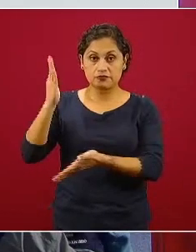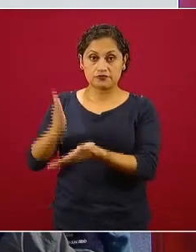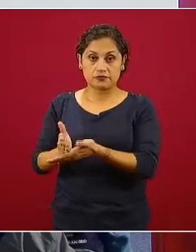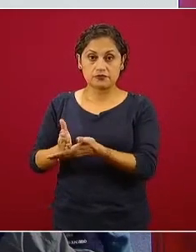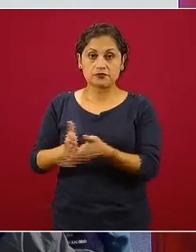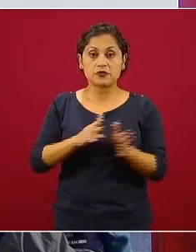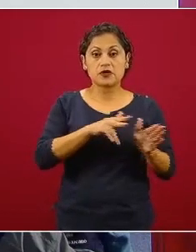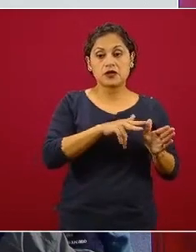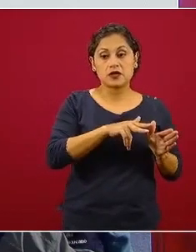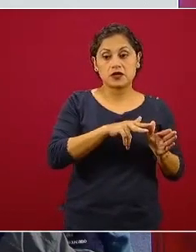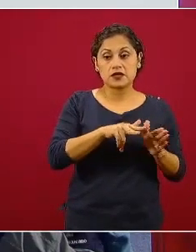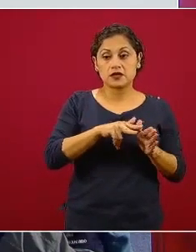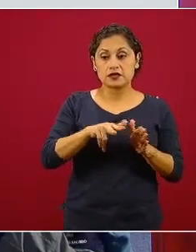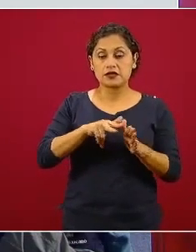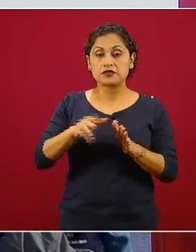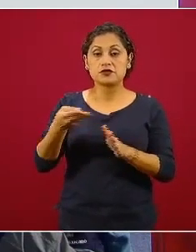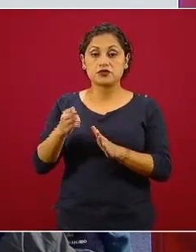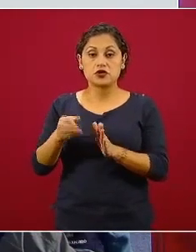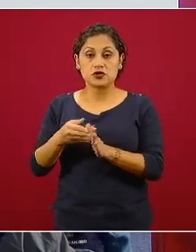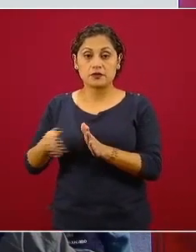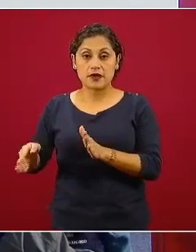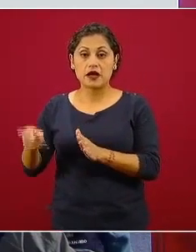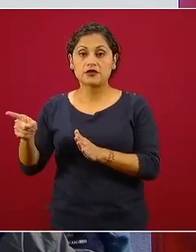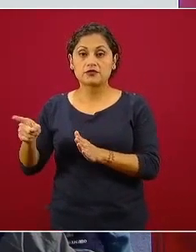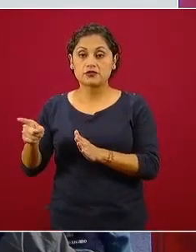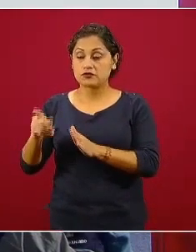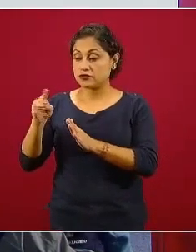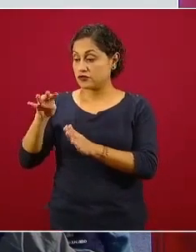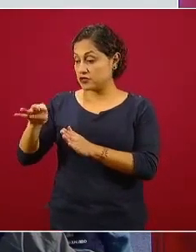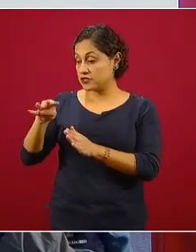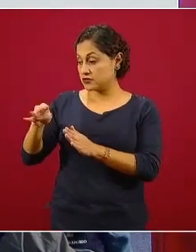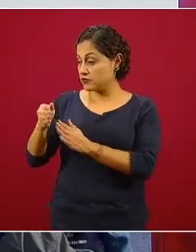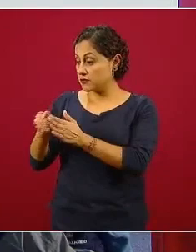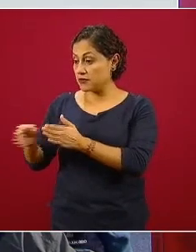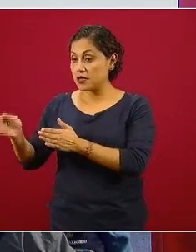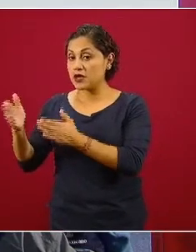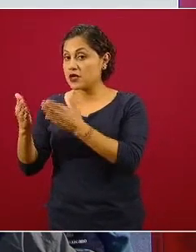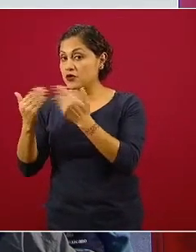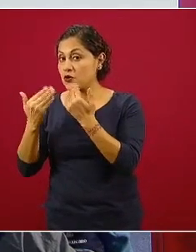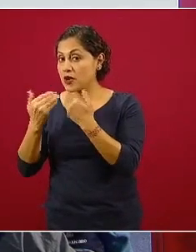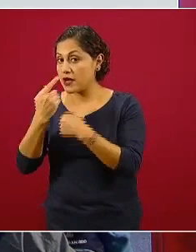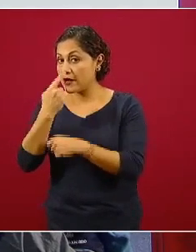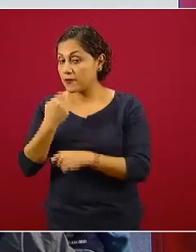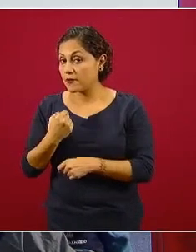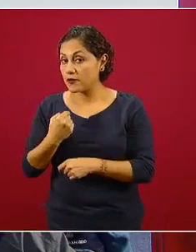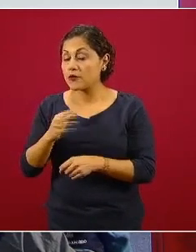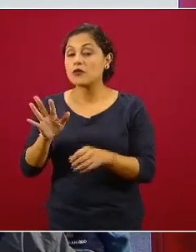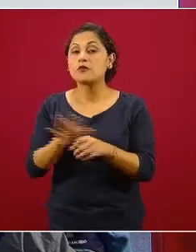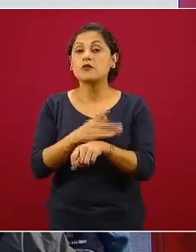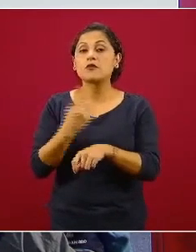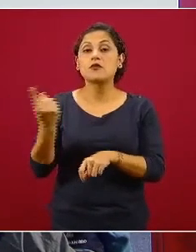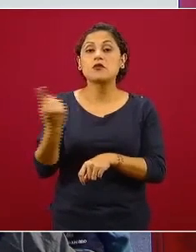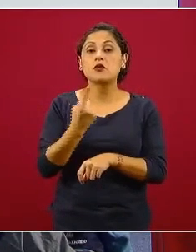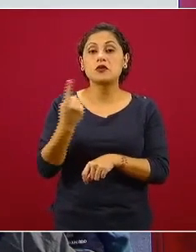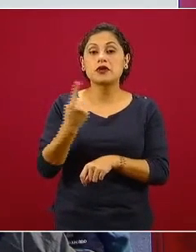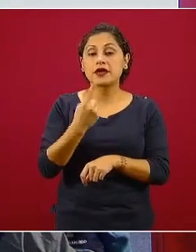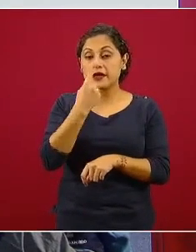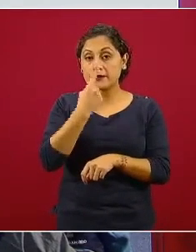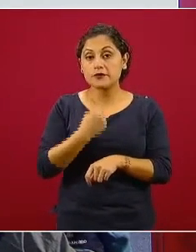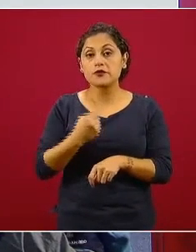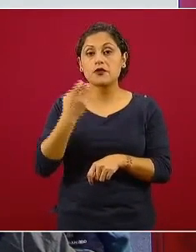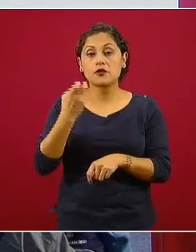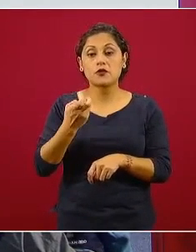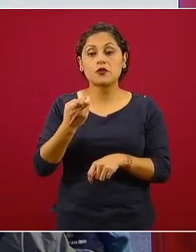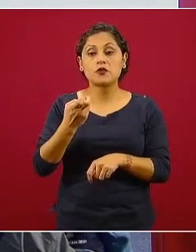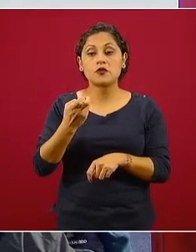18 de mayo es aquí, después del 19 ya no hay rojo, ya no hay color rojo, porque las de color rojo son las